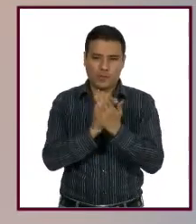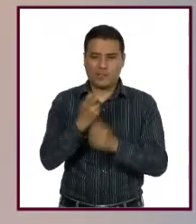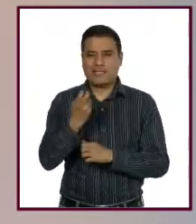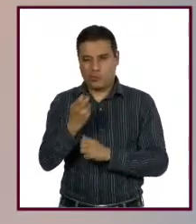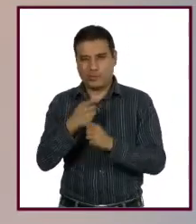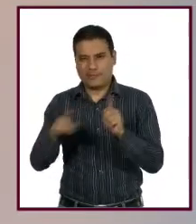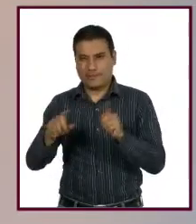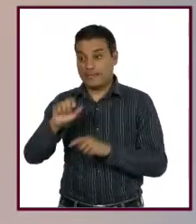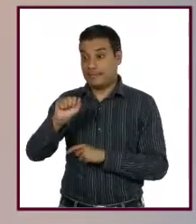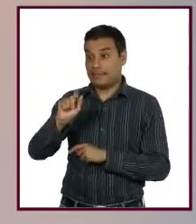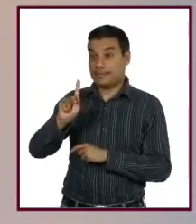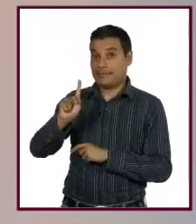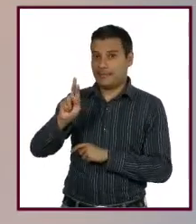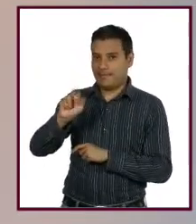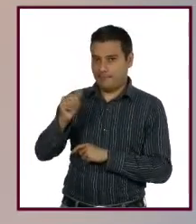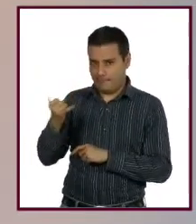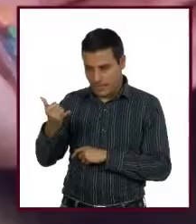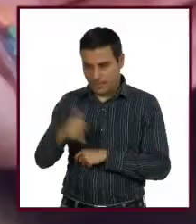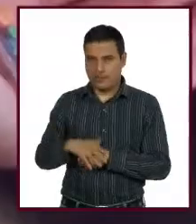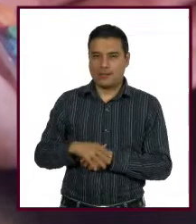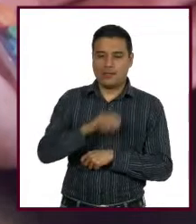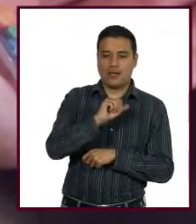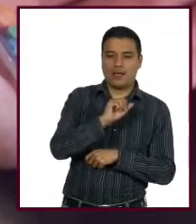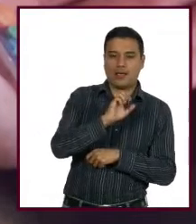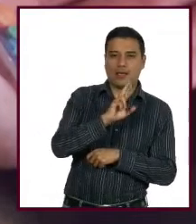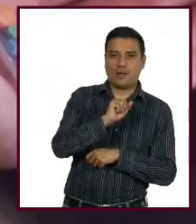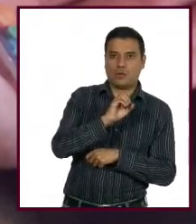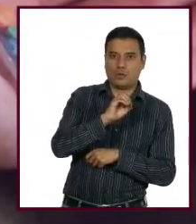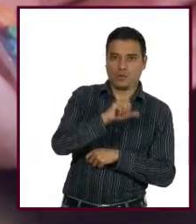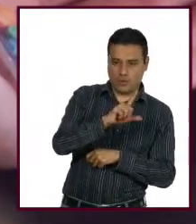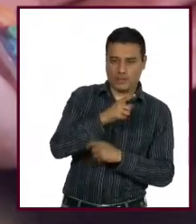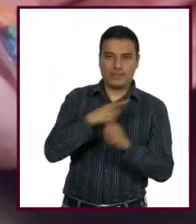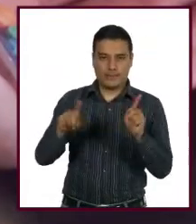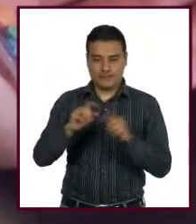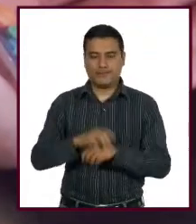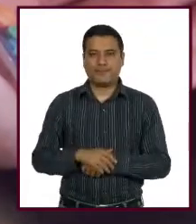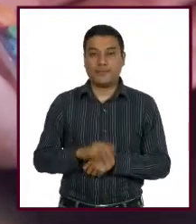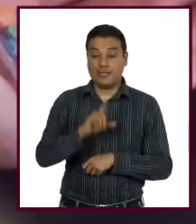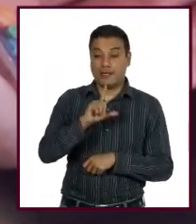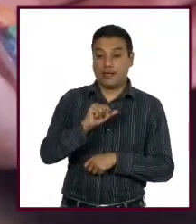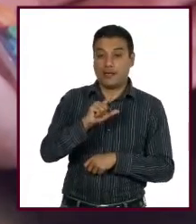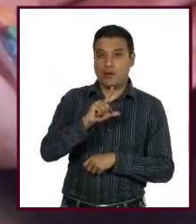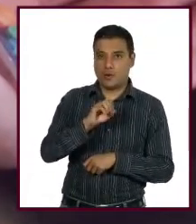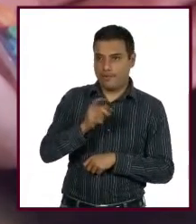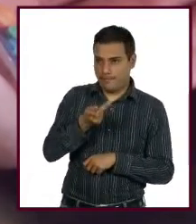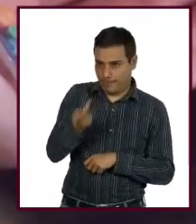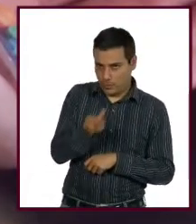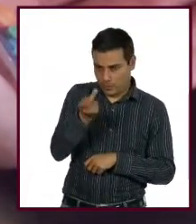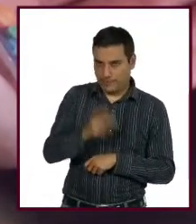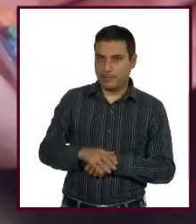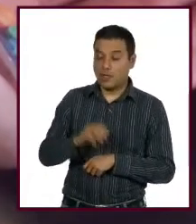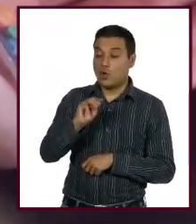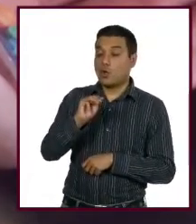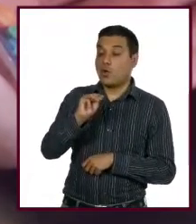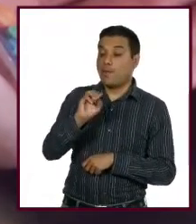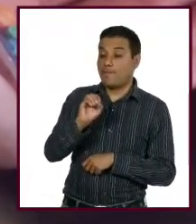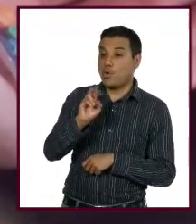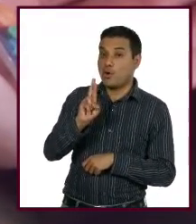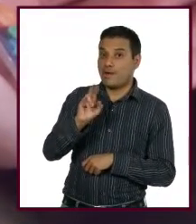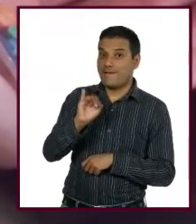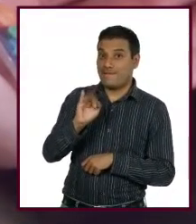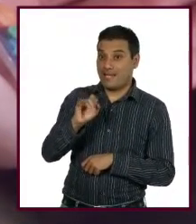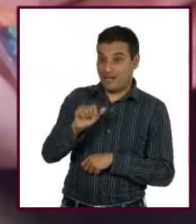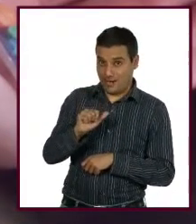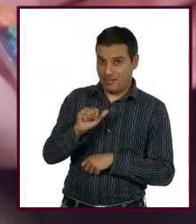diferencia, creo que es bien importante. Lalo pregunta, ¿la morfina inhalada es recomendable para personas que